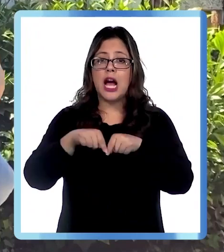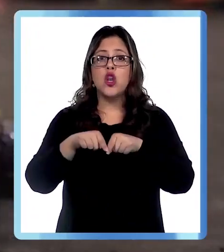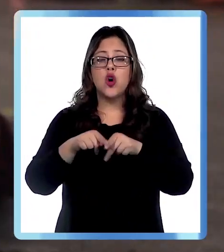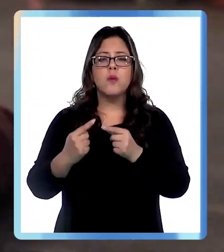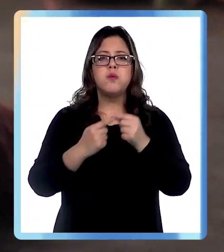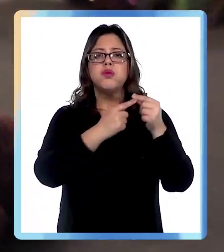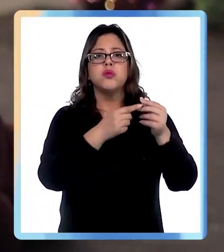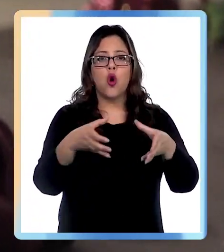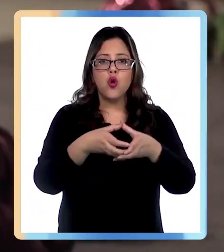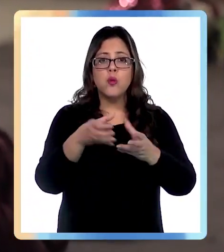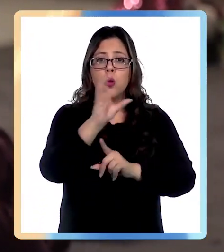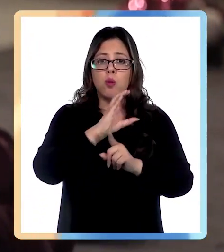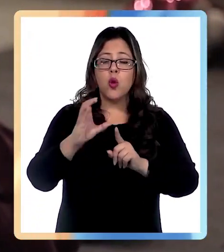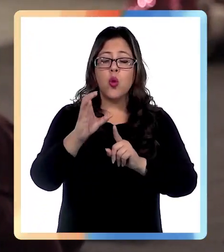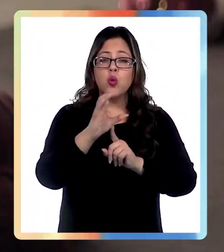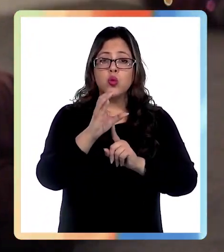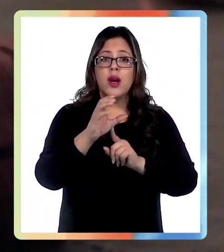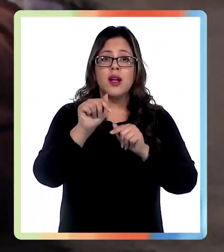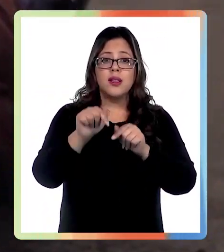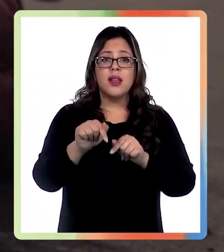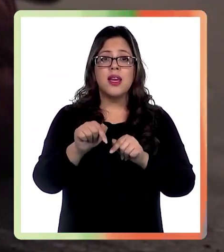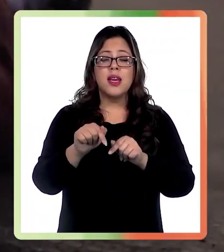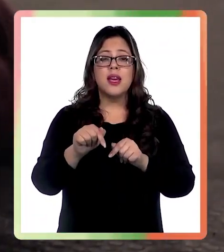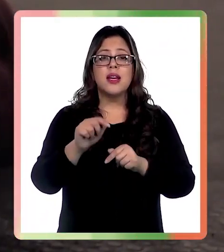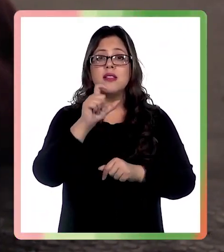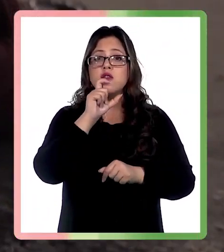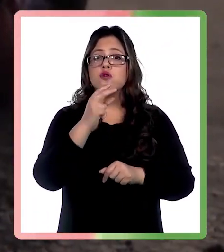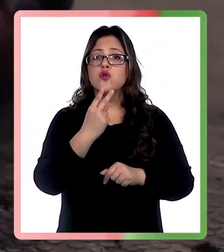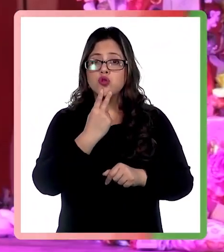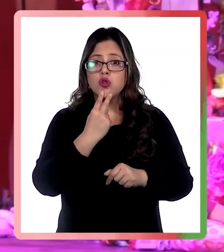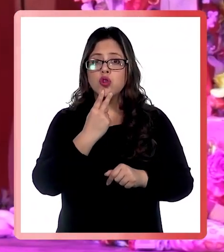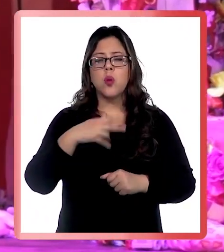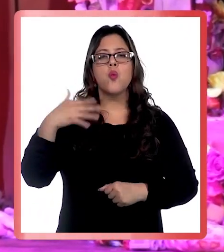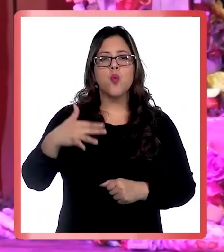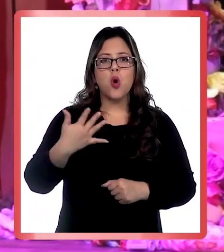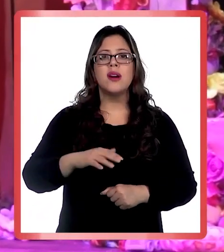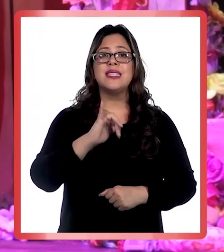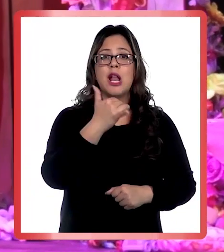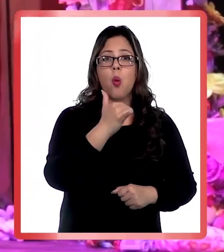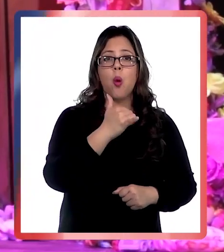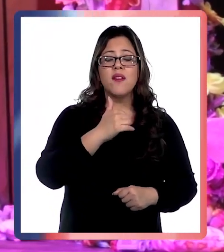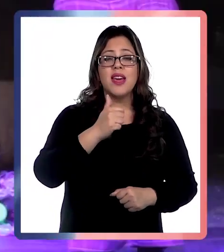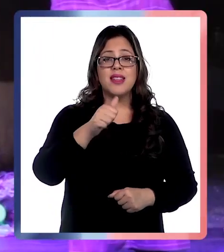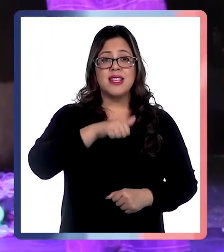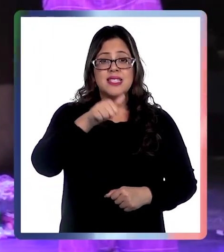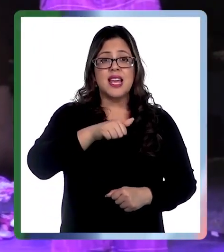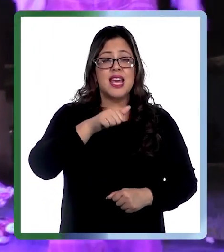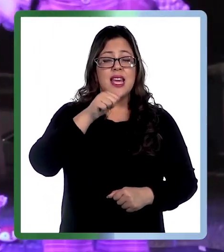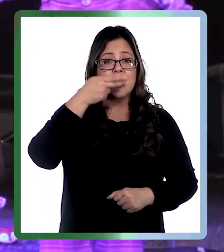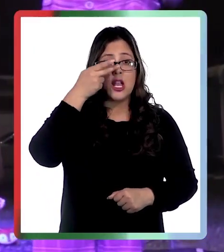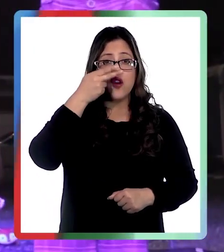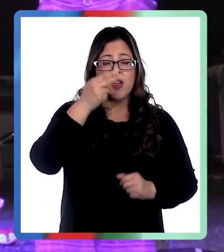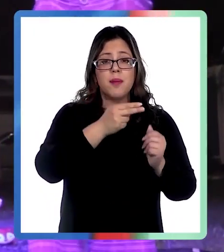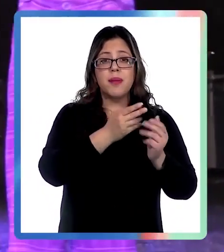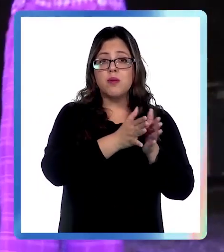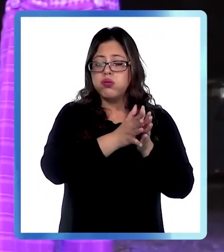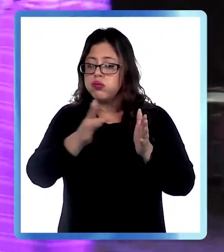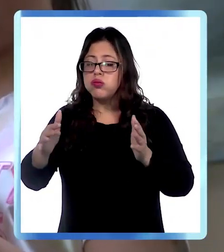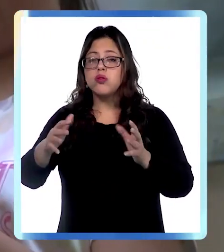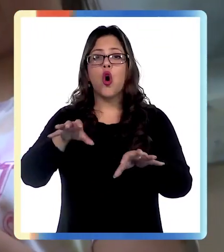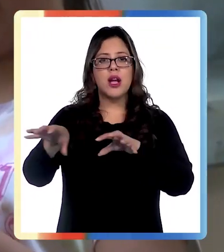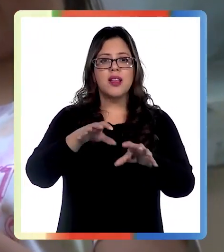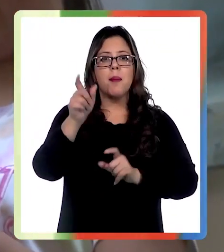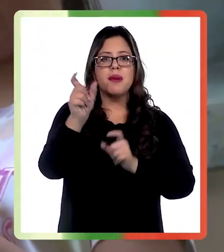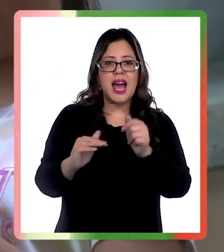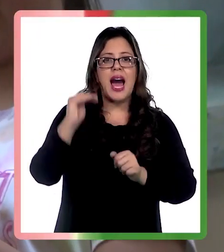vemos la Plaza de Armas y el salón principal de la corporación cultural de Constitución serán el epicentro cultural desde este